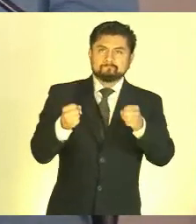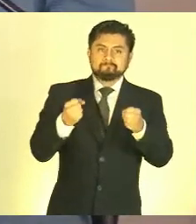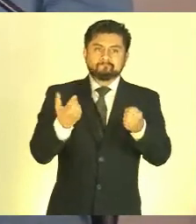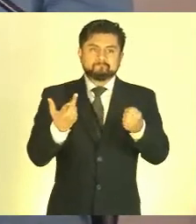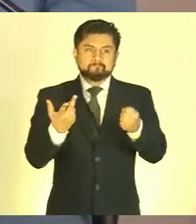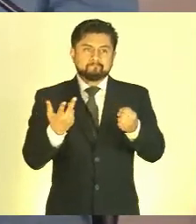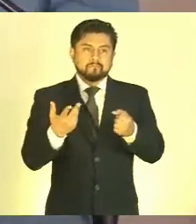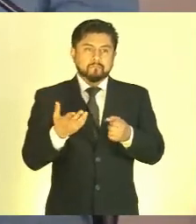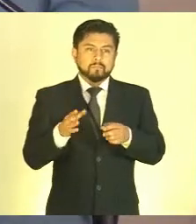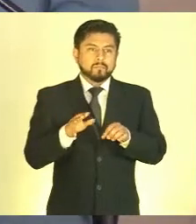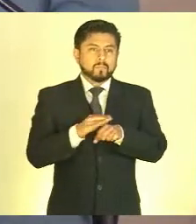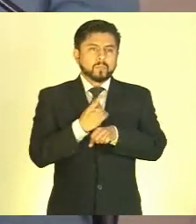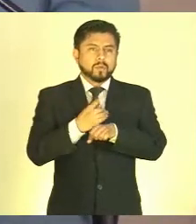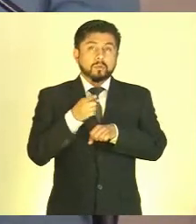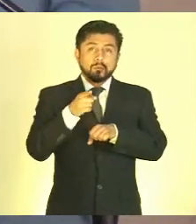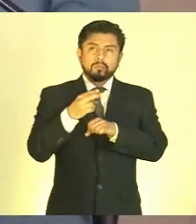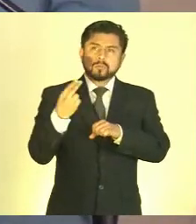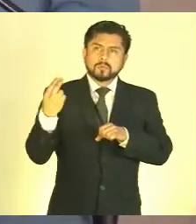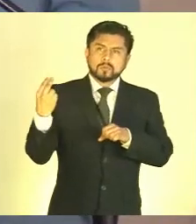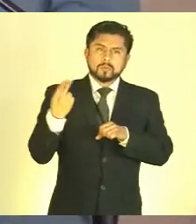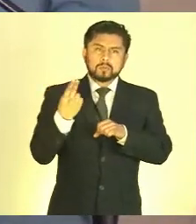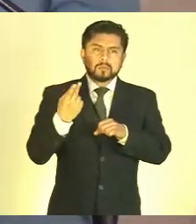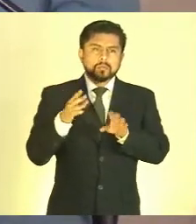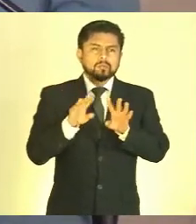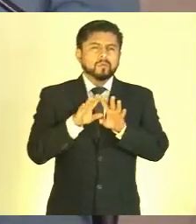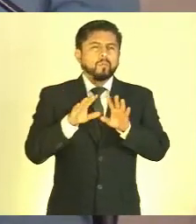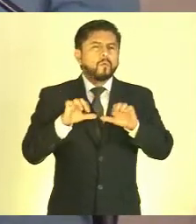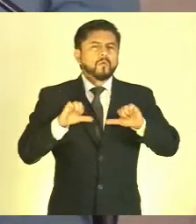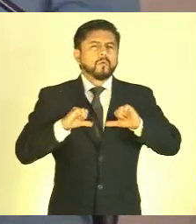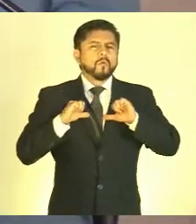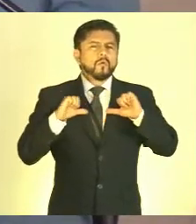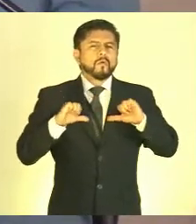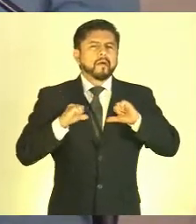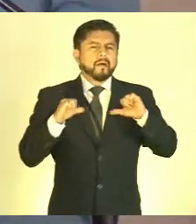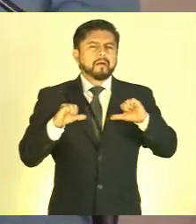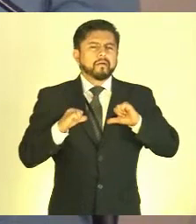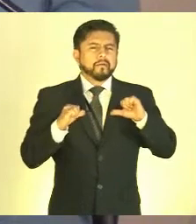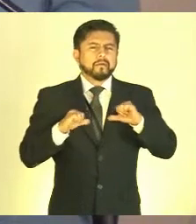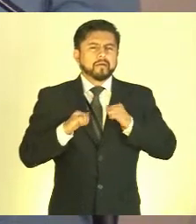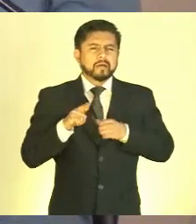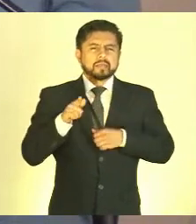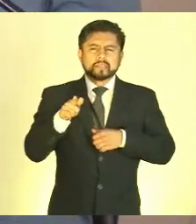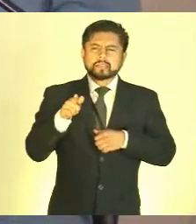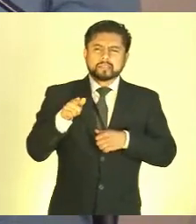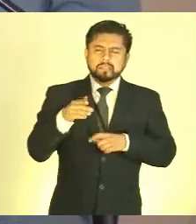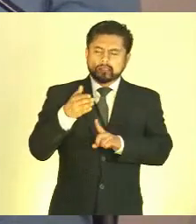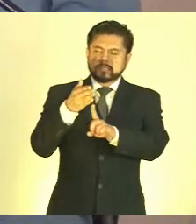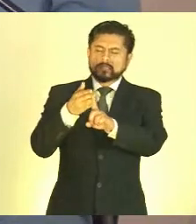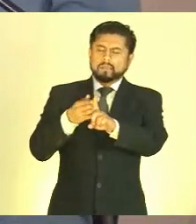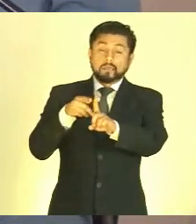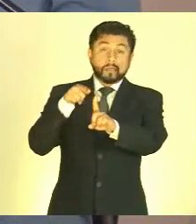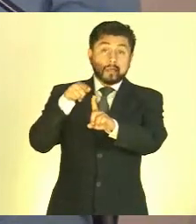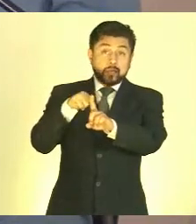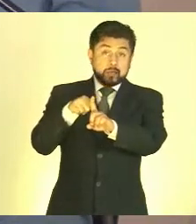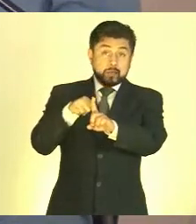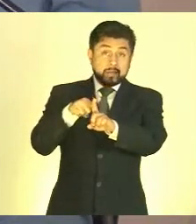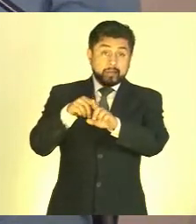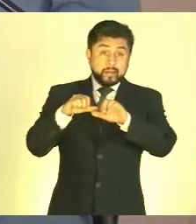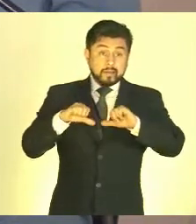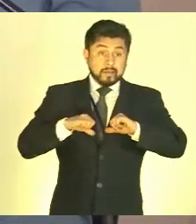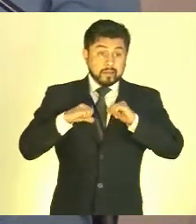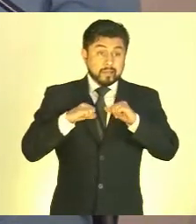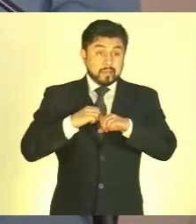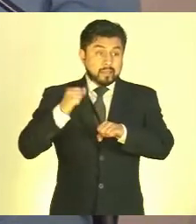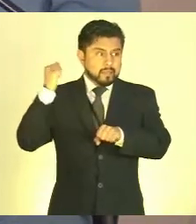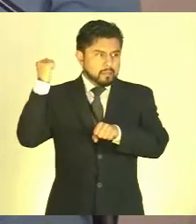de Pietro que le está diciendo, súbete, es un adolescente, pero que resulta que es el que descubre dónde está